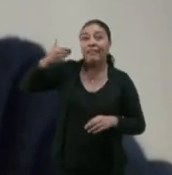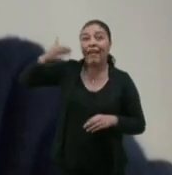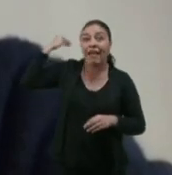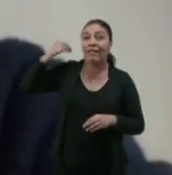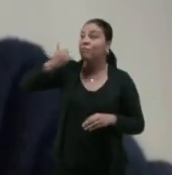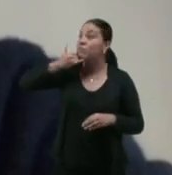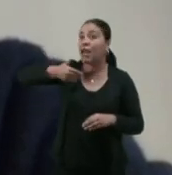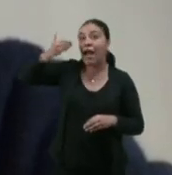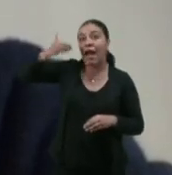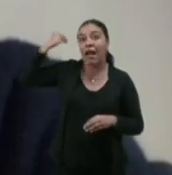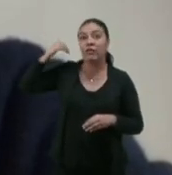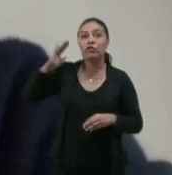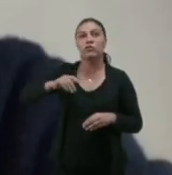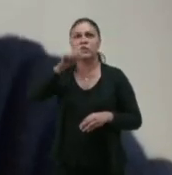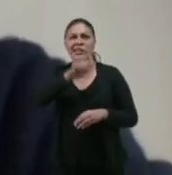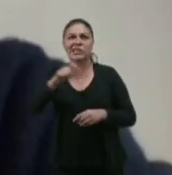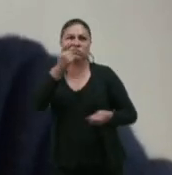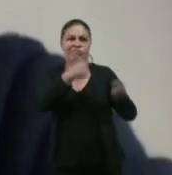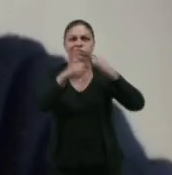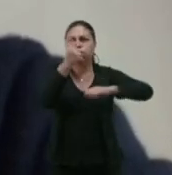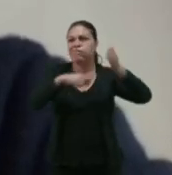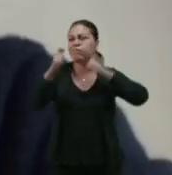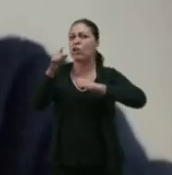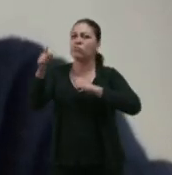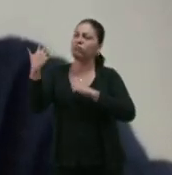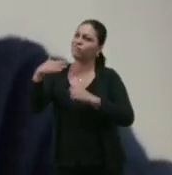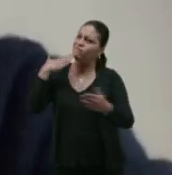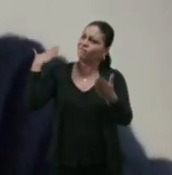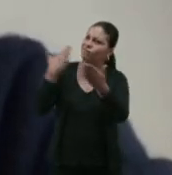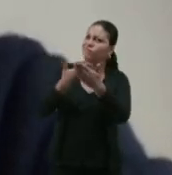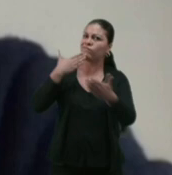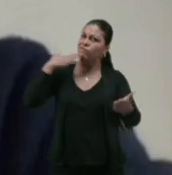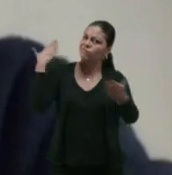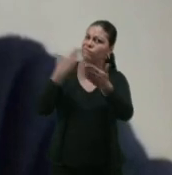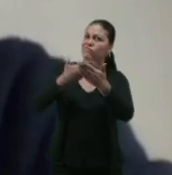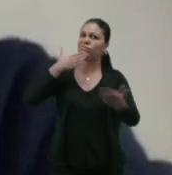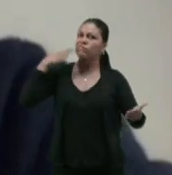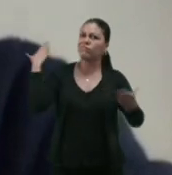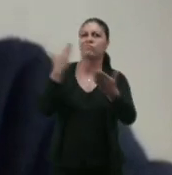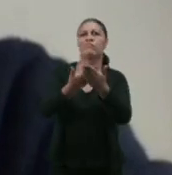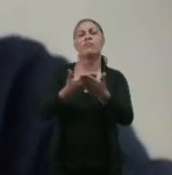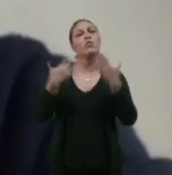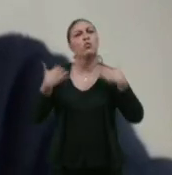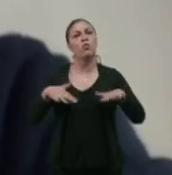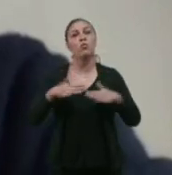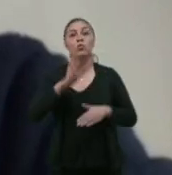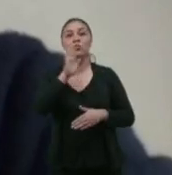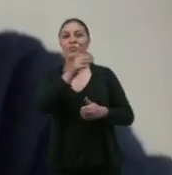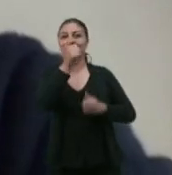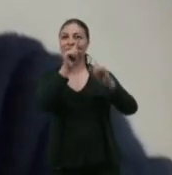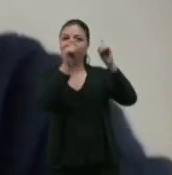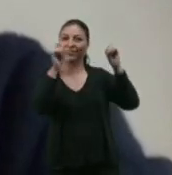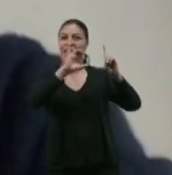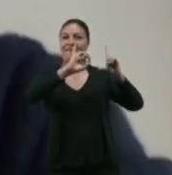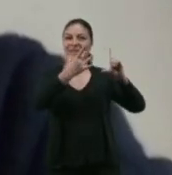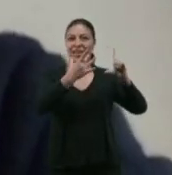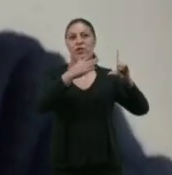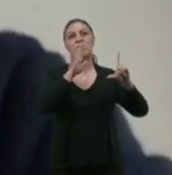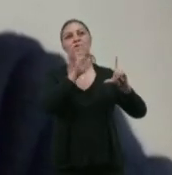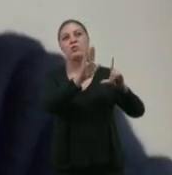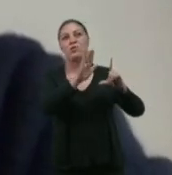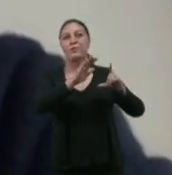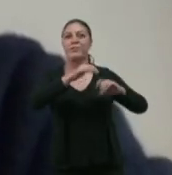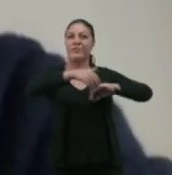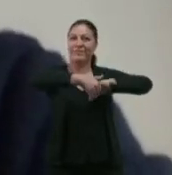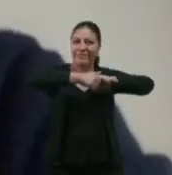de vendedores que nos escriben para agradecernos porque gracias a la plataforma de Mercado Libre y Mercado Pago y Mercado Envíos, ellos pueden seguir